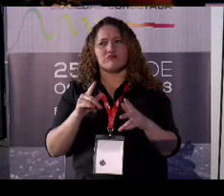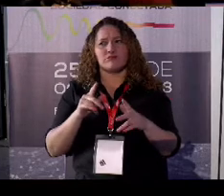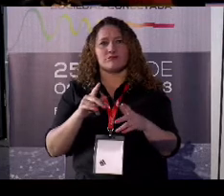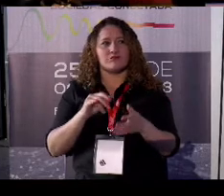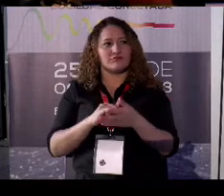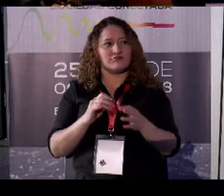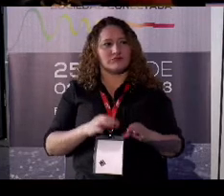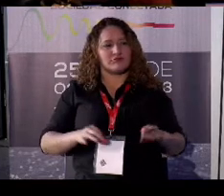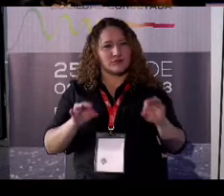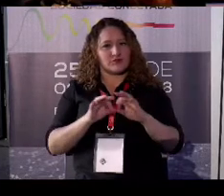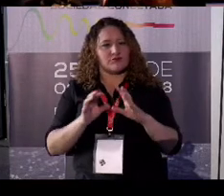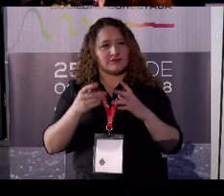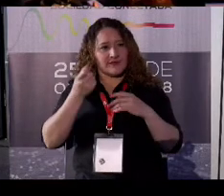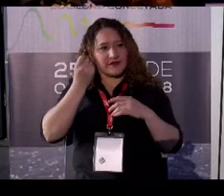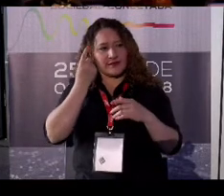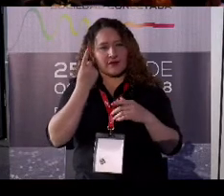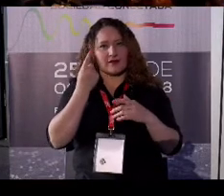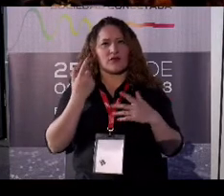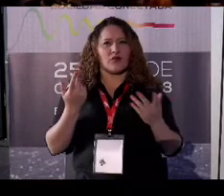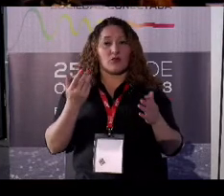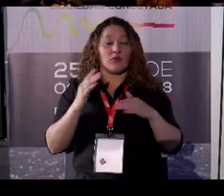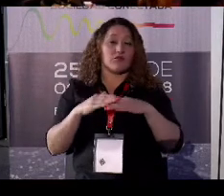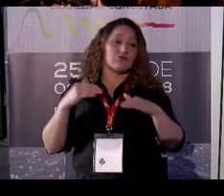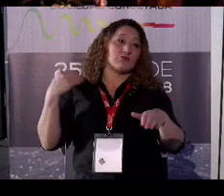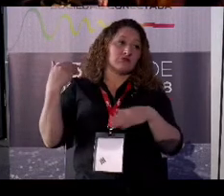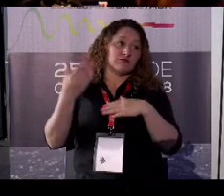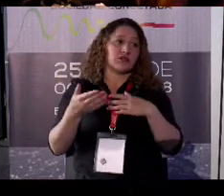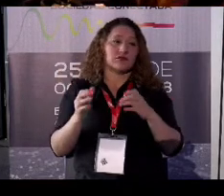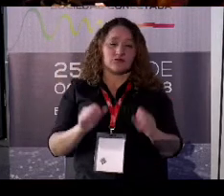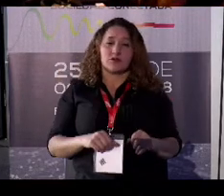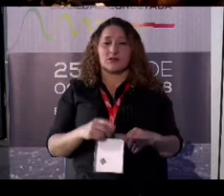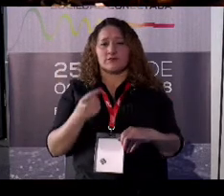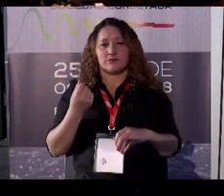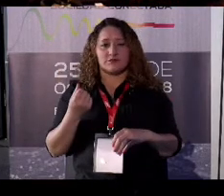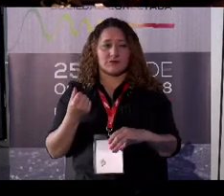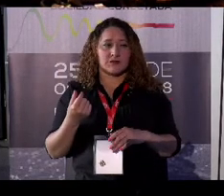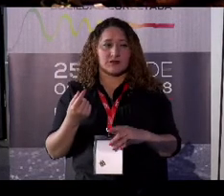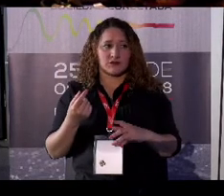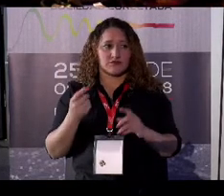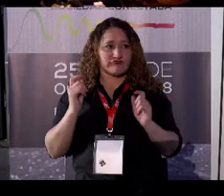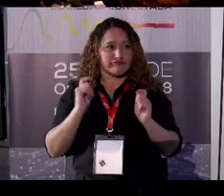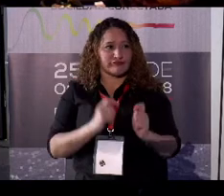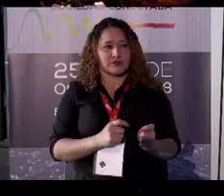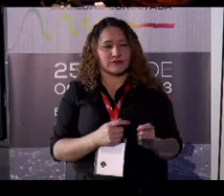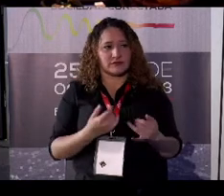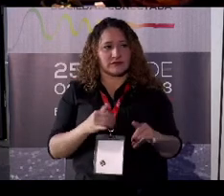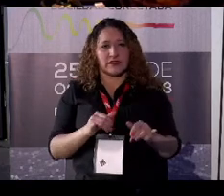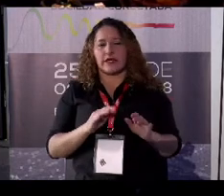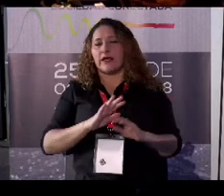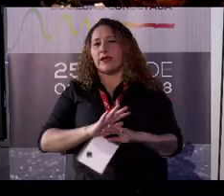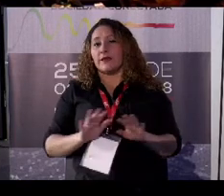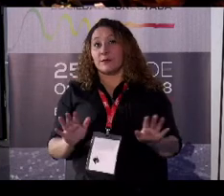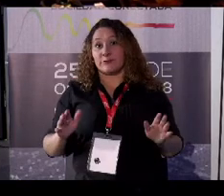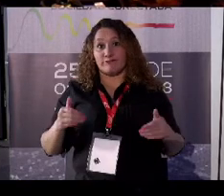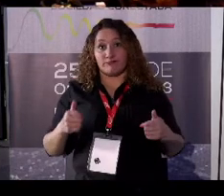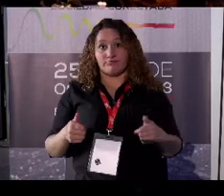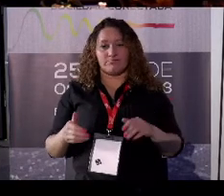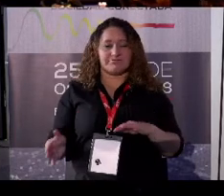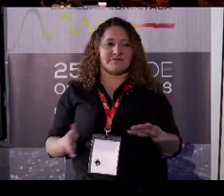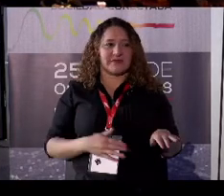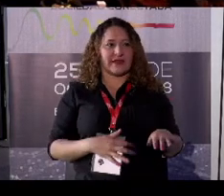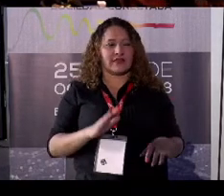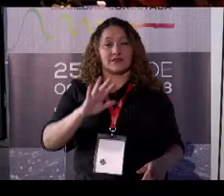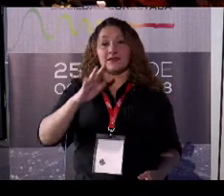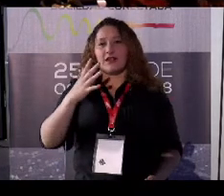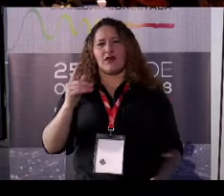subasta es y puede ir más allá de determinar el precio. Y bueno, llegó 5G. Llegó 5G